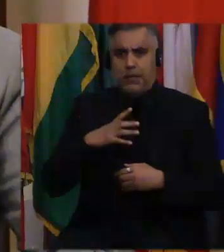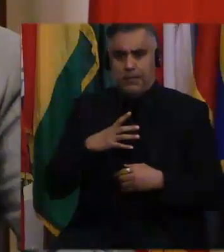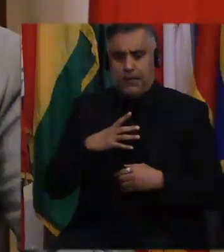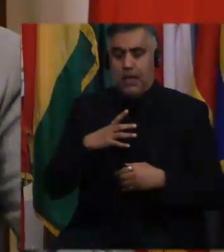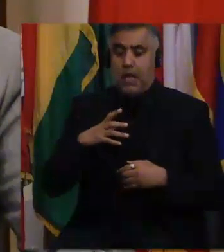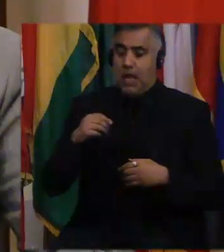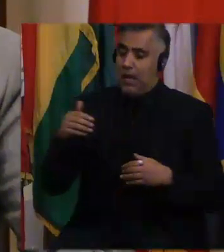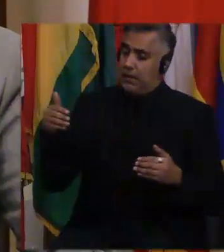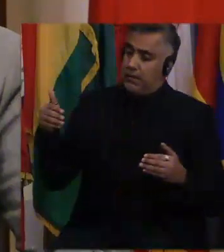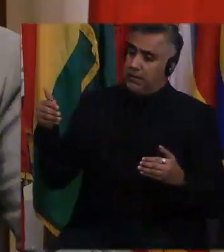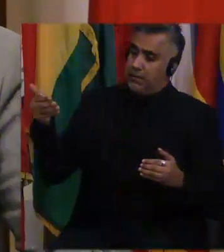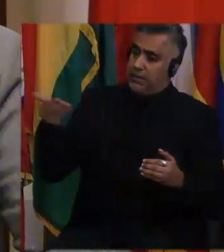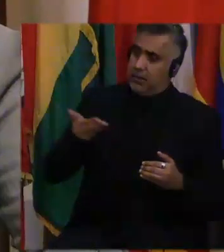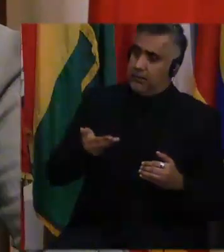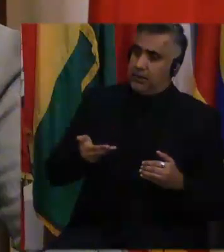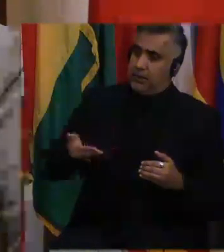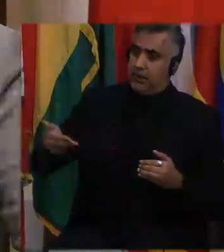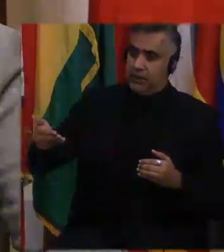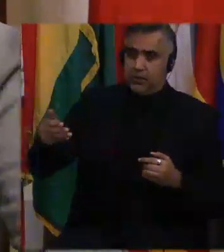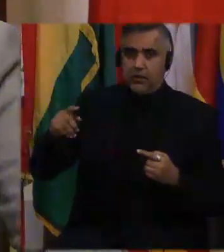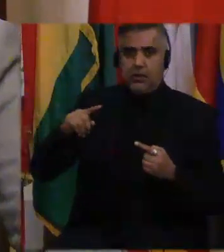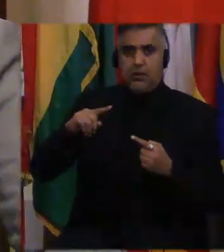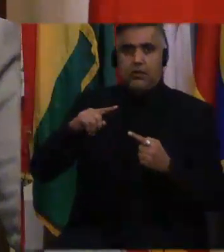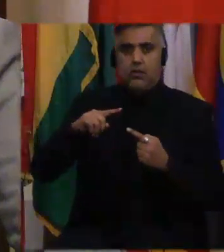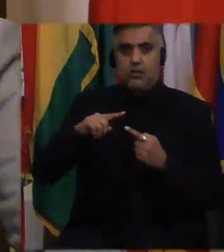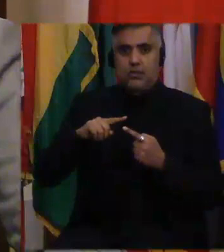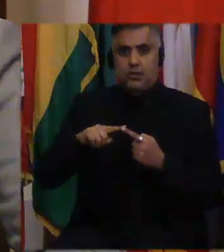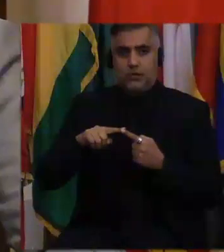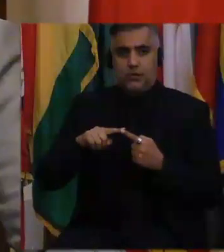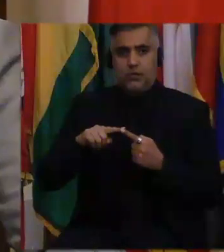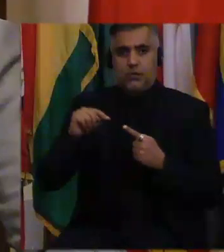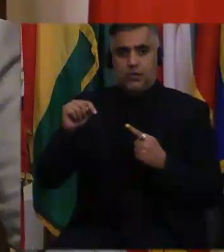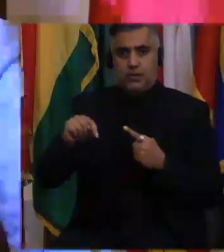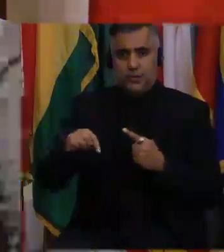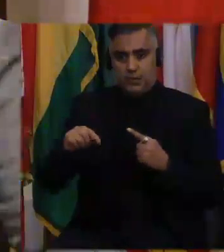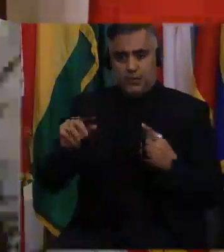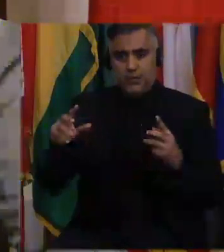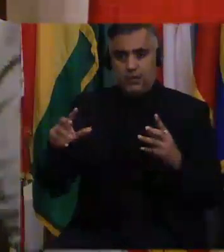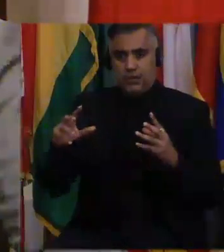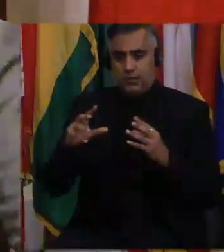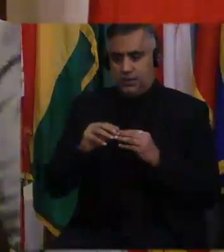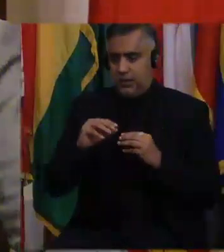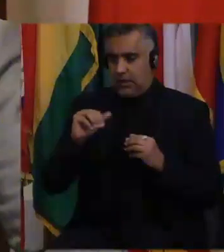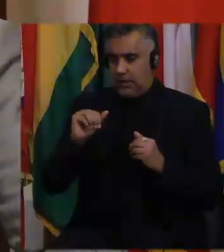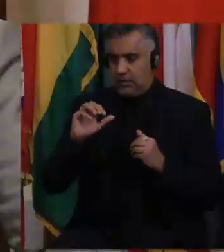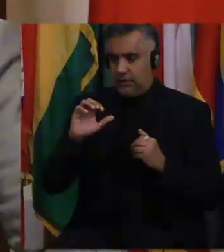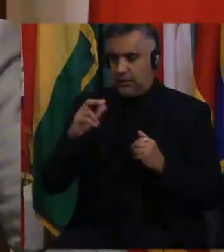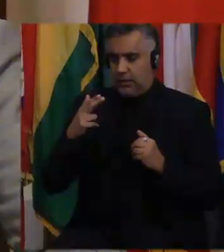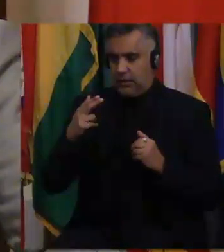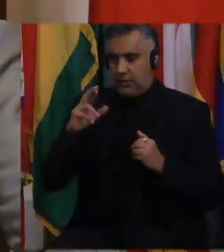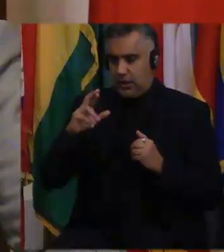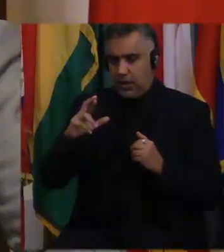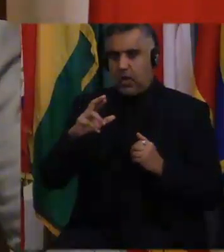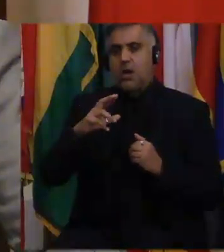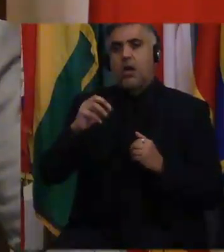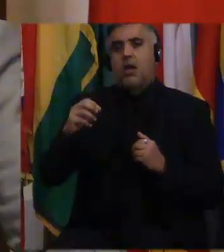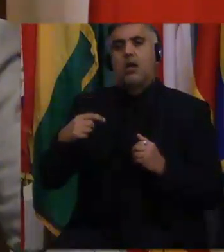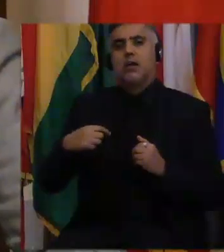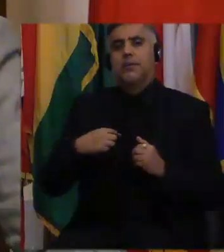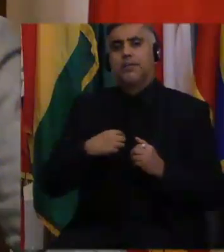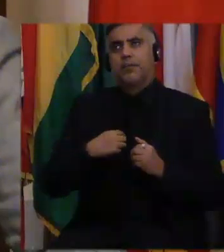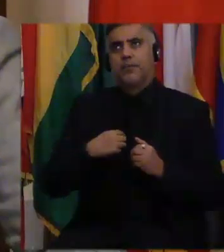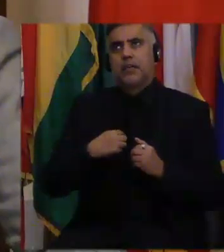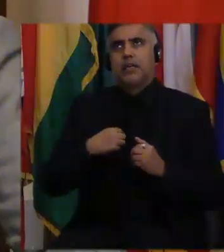evento, un momento muy relevante. De hecho, de manera muy sincera, quería expresar que la Comisión Interamericana de Derechos